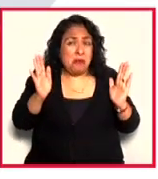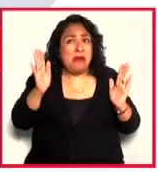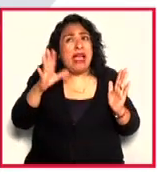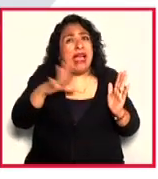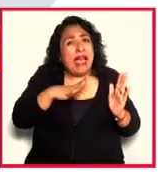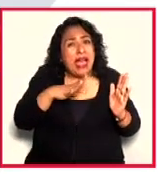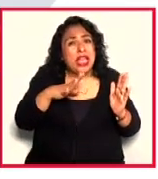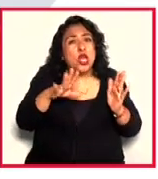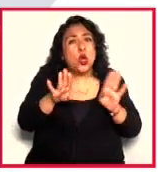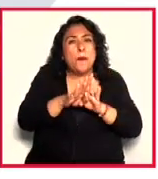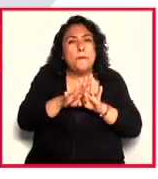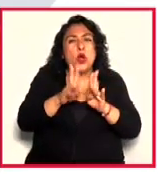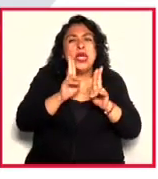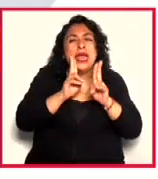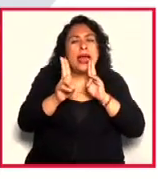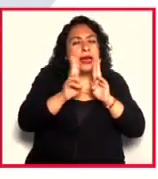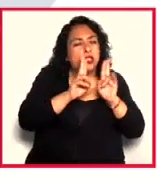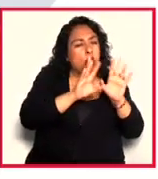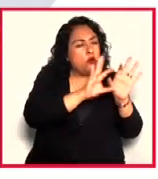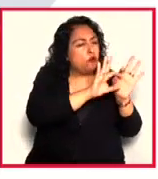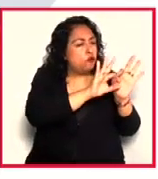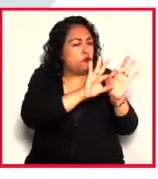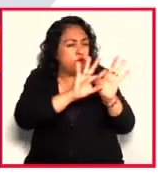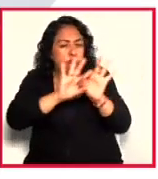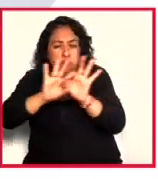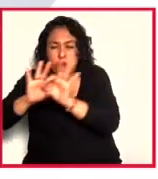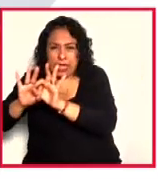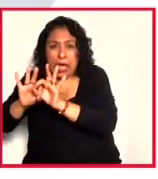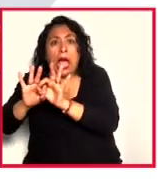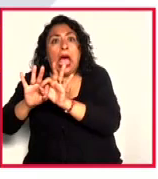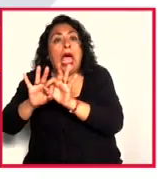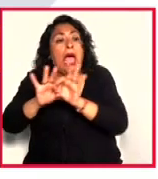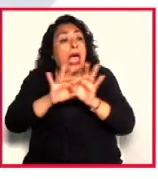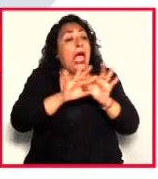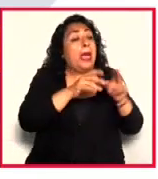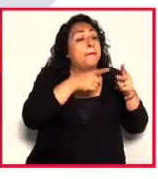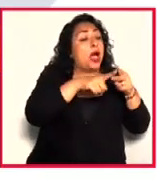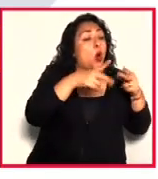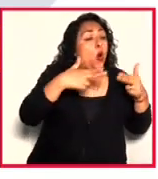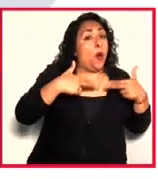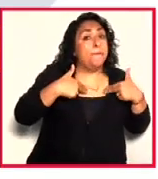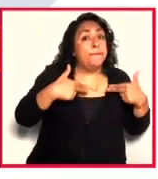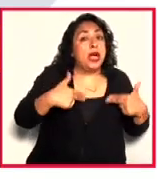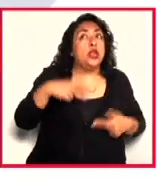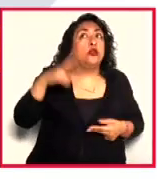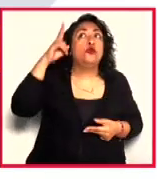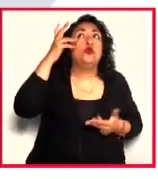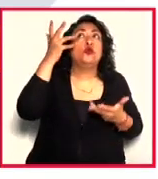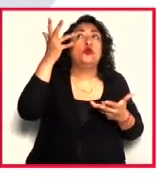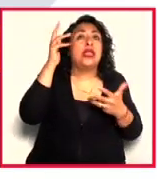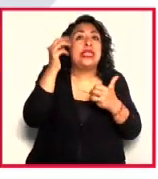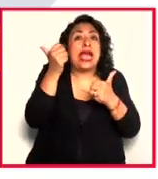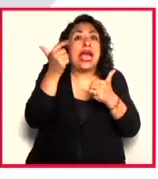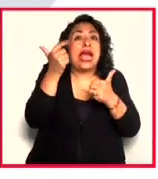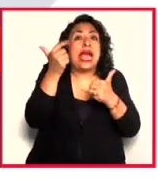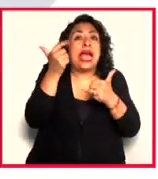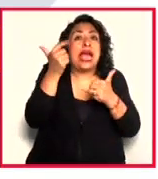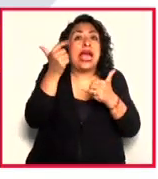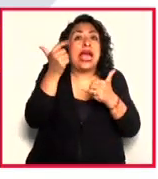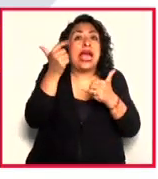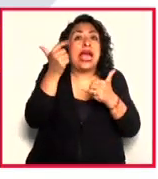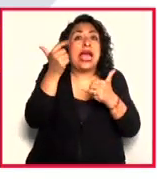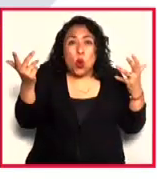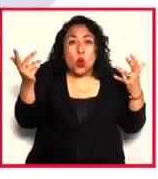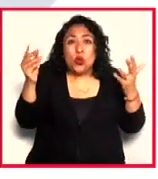hilos narrativos desde el momento en el que el ser humano soñó con algo que todavía ni siquiera se llamaba